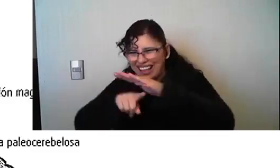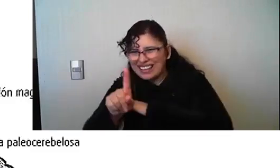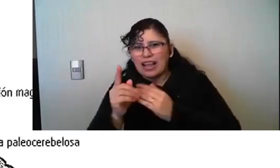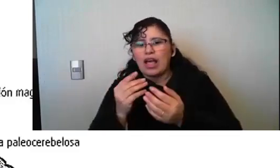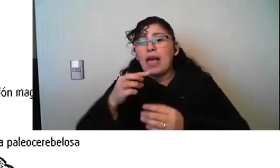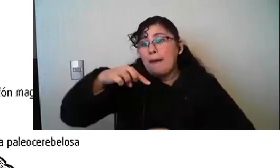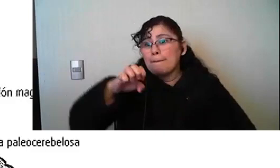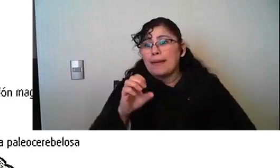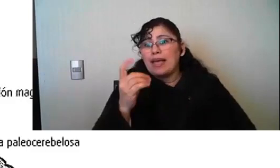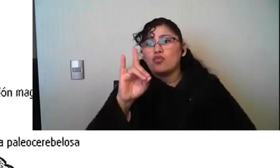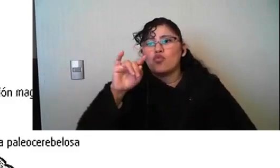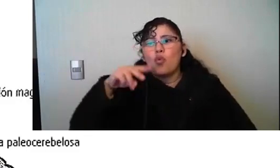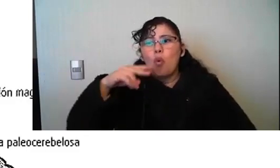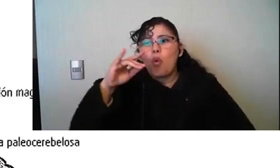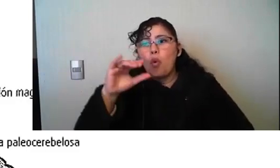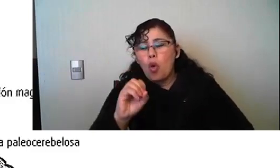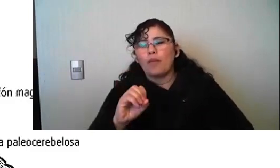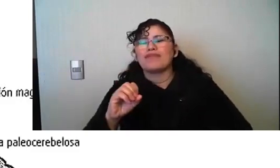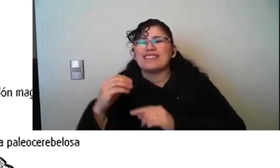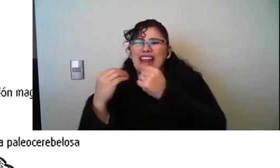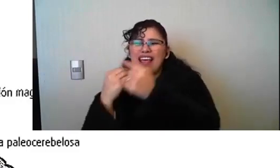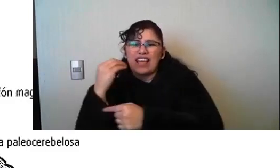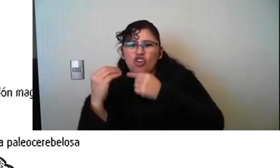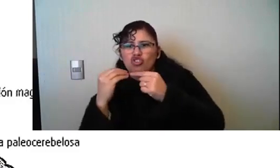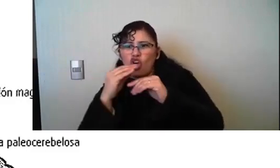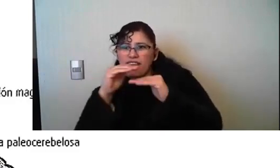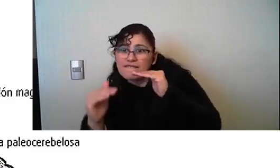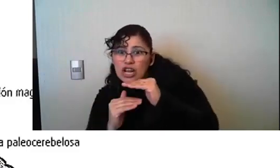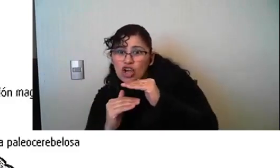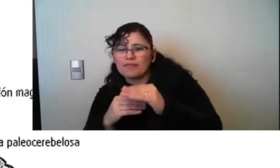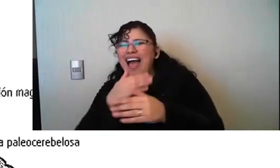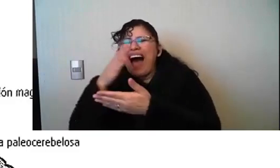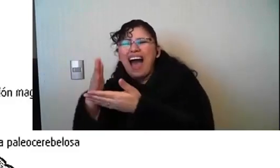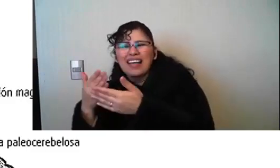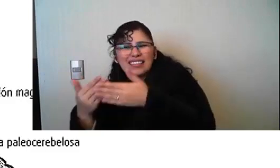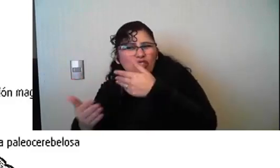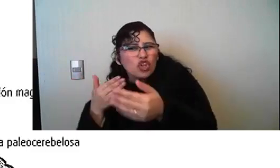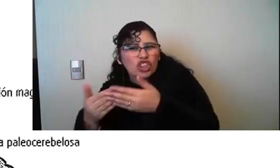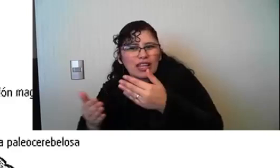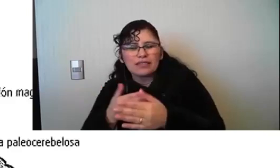inferior. ¿Hacia dónde? Hacia la corteza paleocerebelosa.